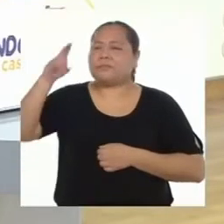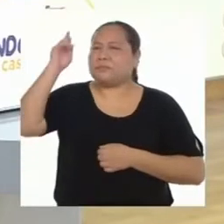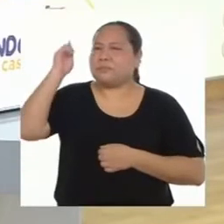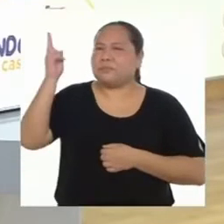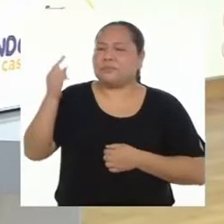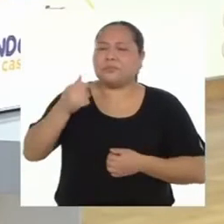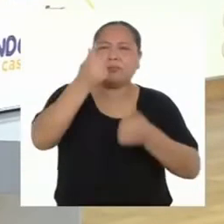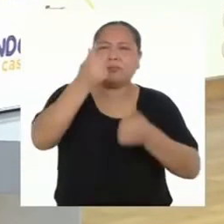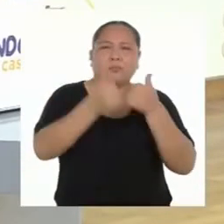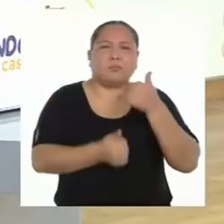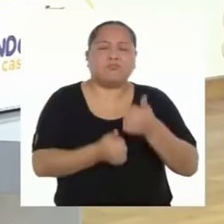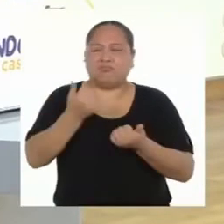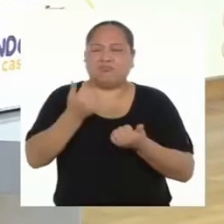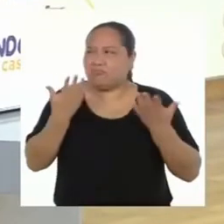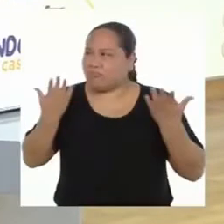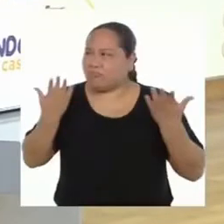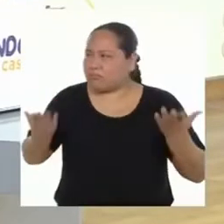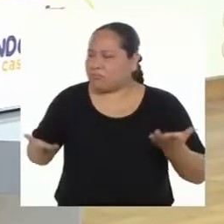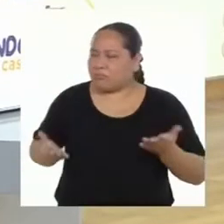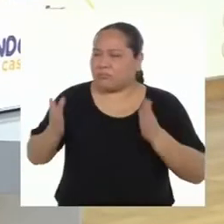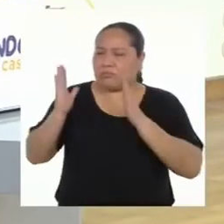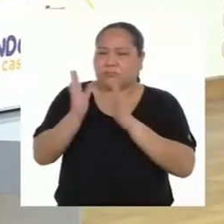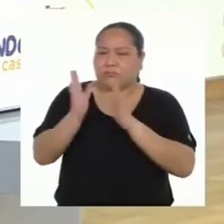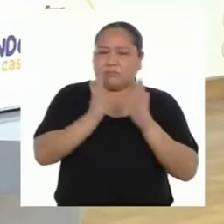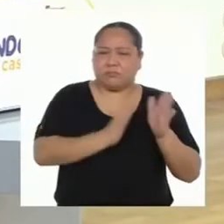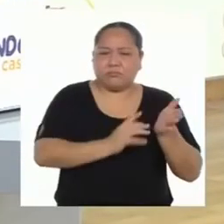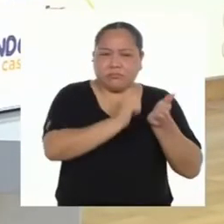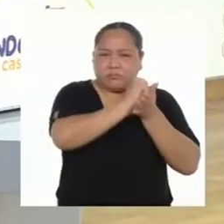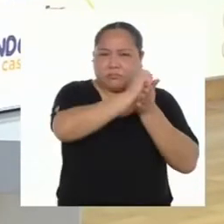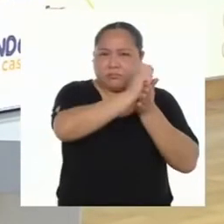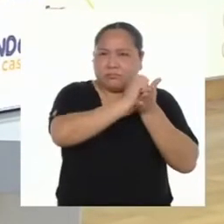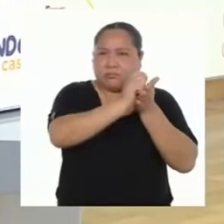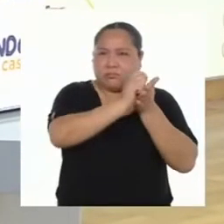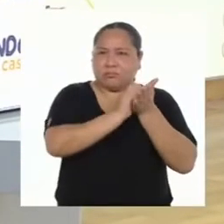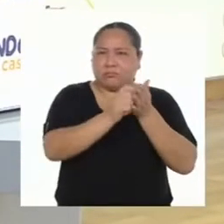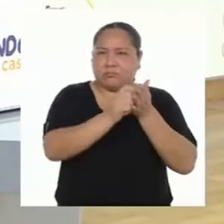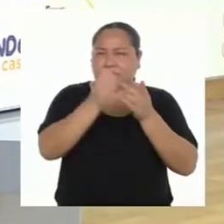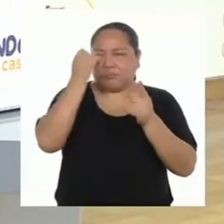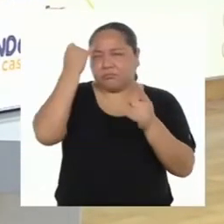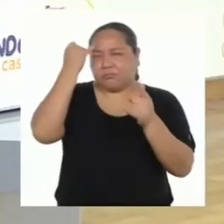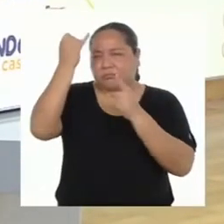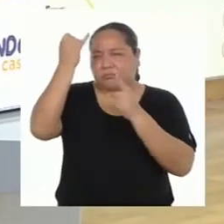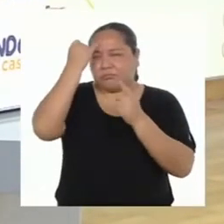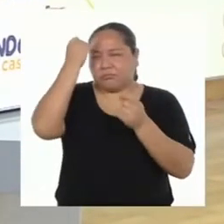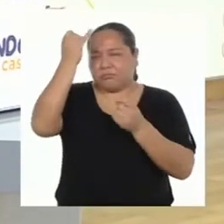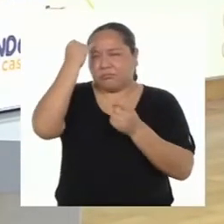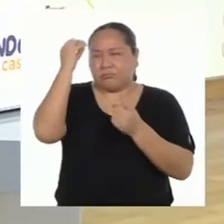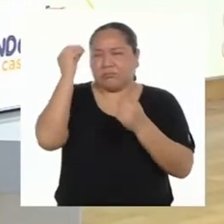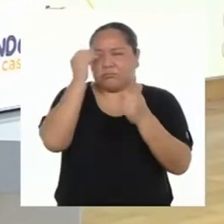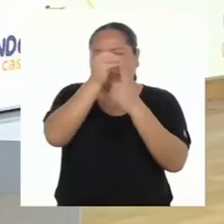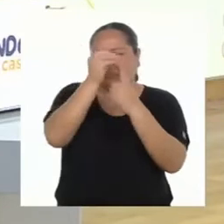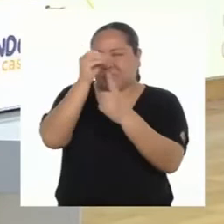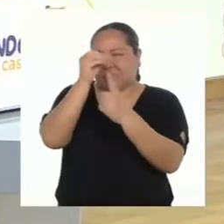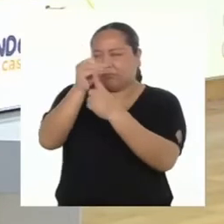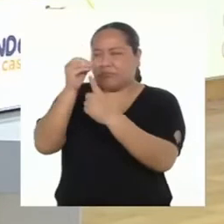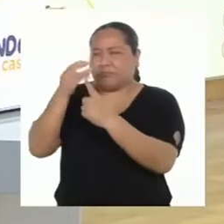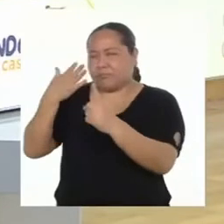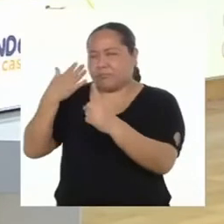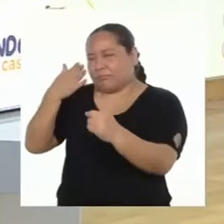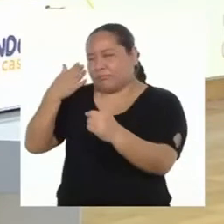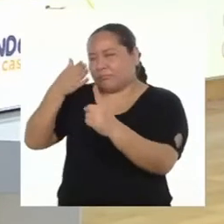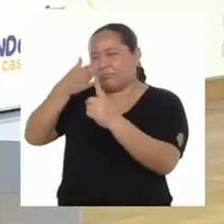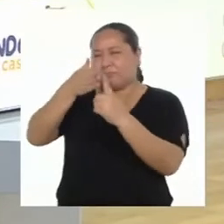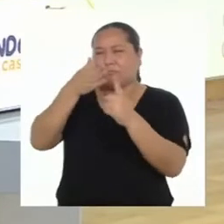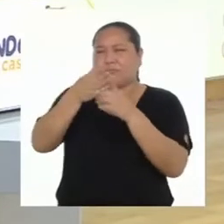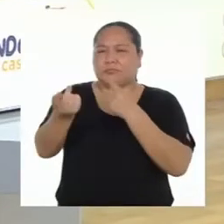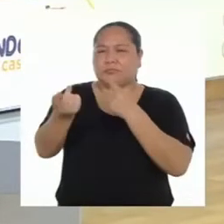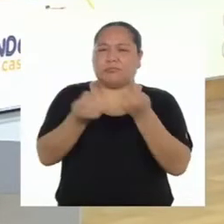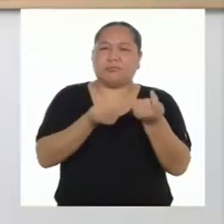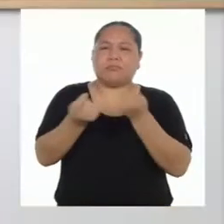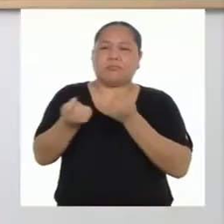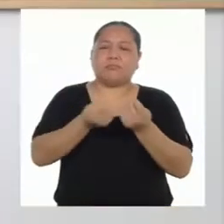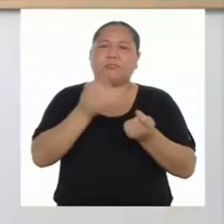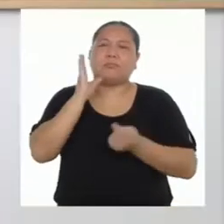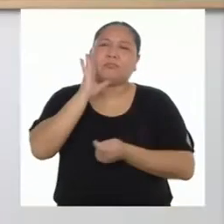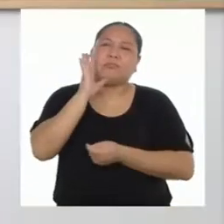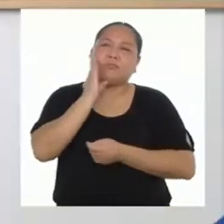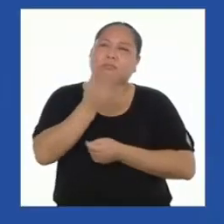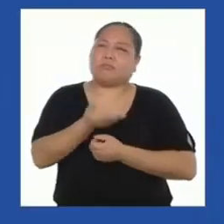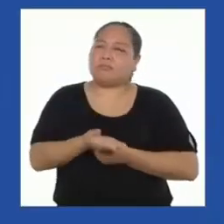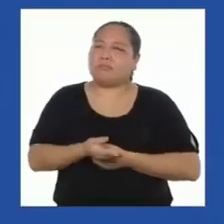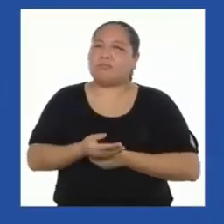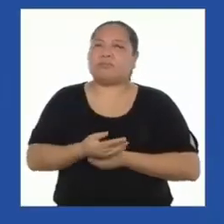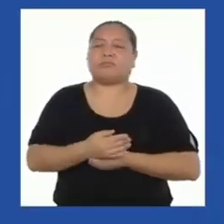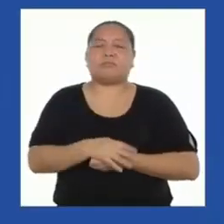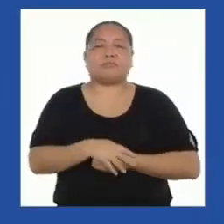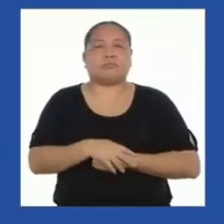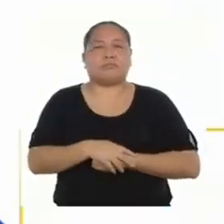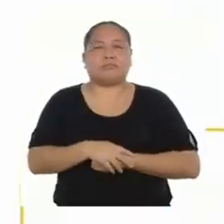Profesor, ¿cuáles serán los criterios para la elaboración de nuestro texto con propuestas de actividades orientadas a la gestión de residuos sólidos? Son